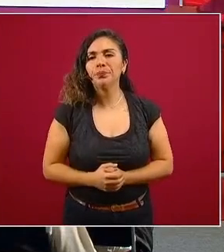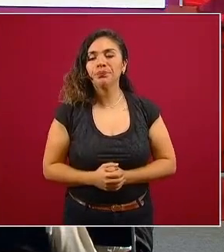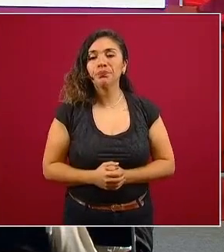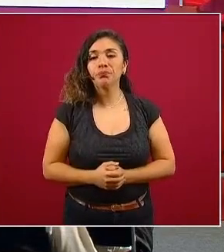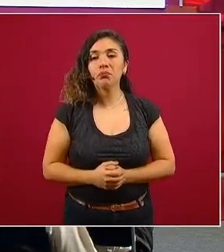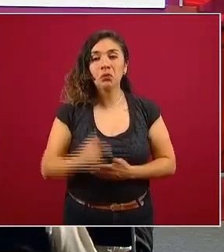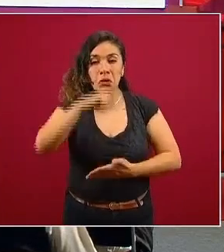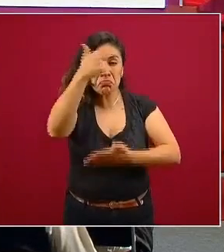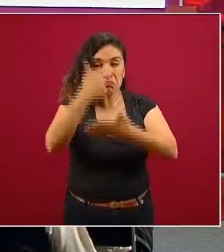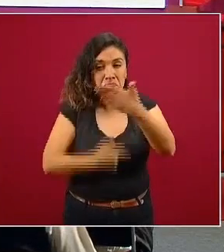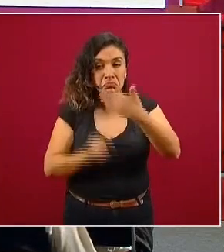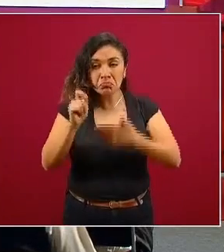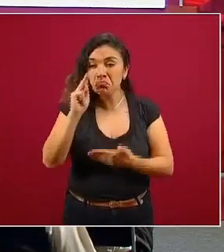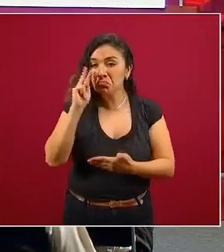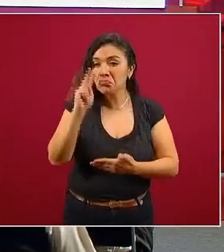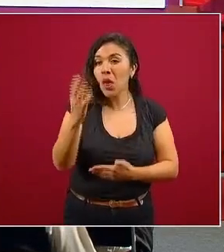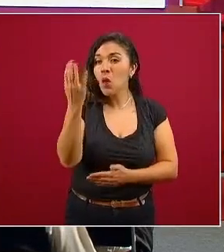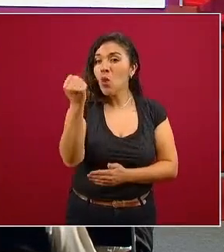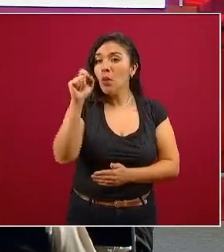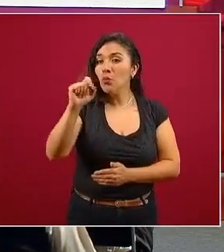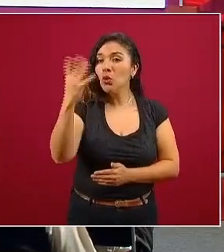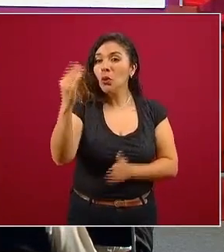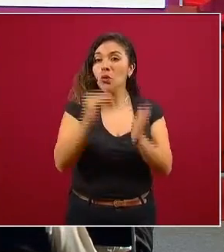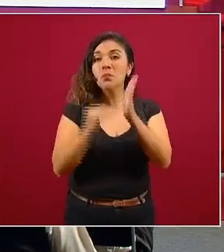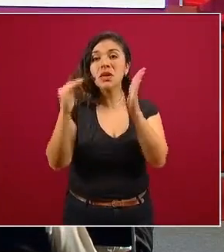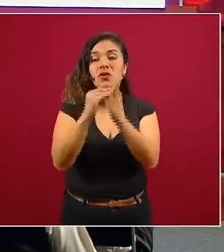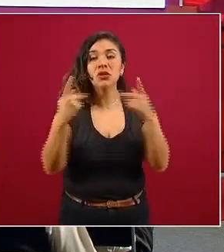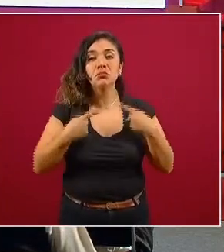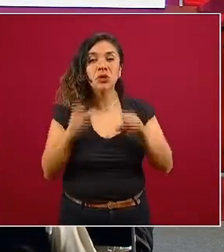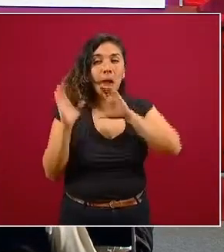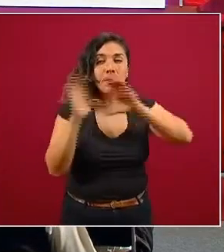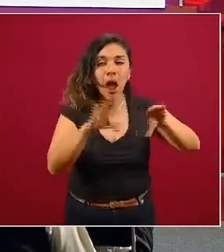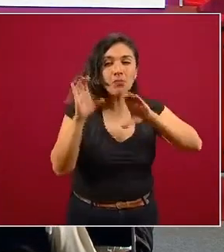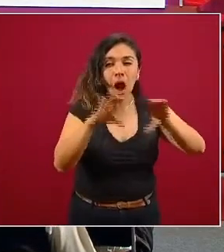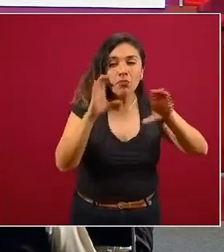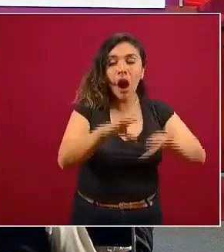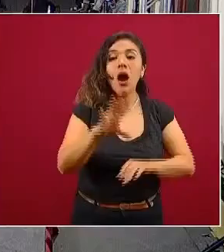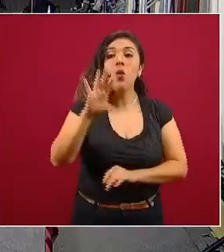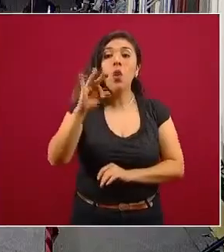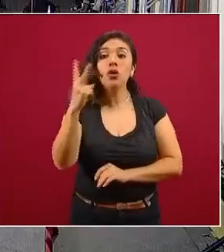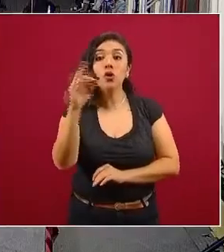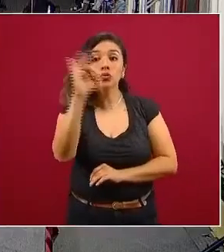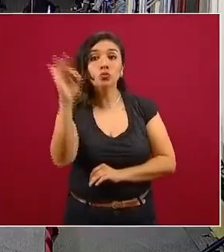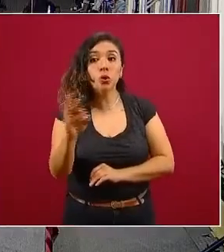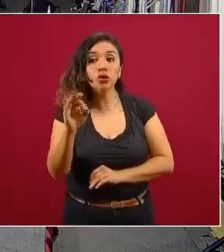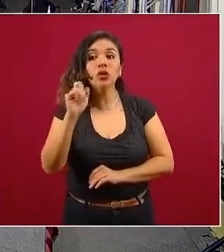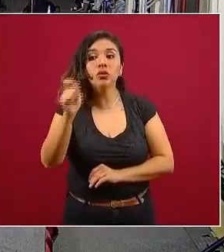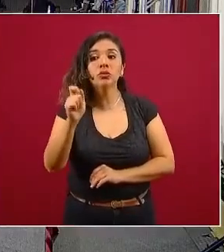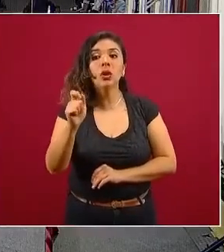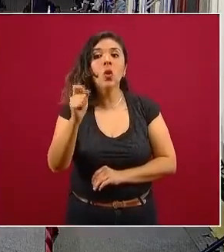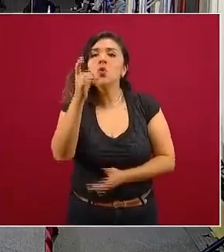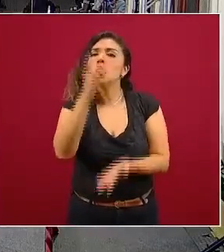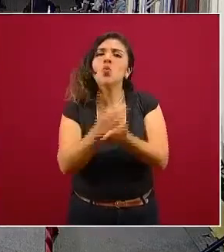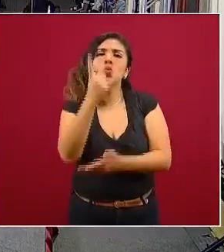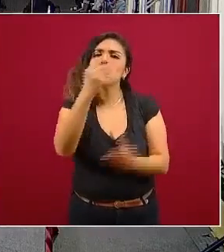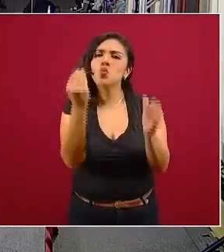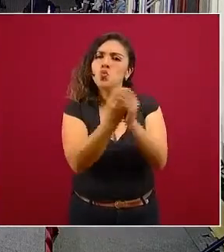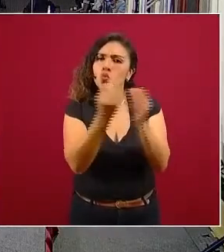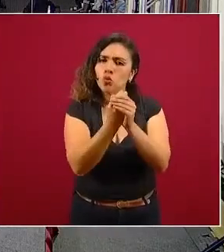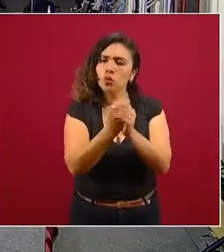Las estadísticas, 9.4 millones de inscripciones, 42% de ellos se inscriben a un solo